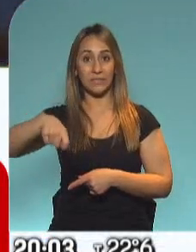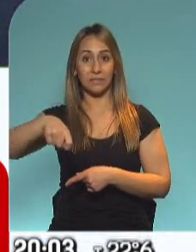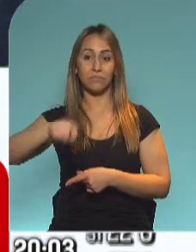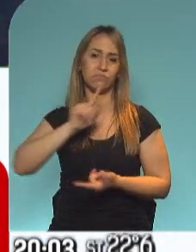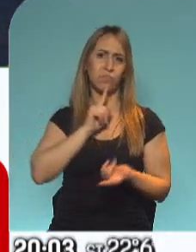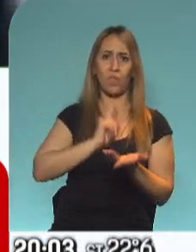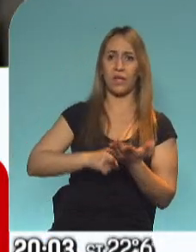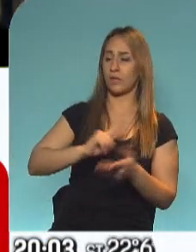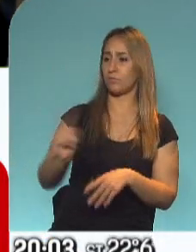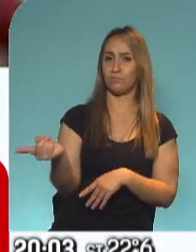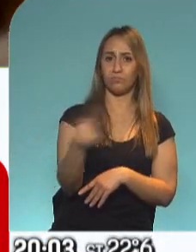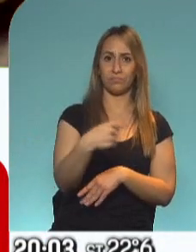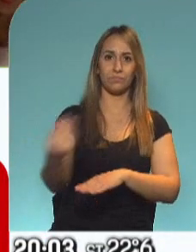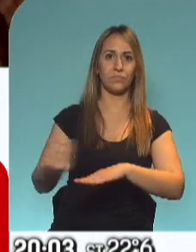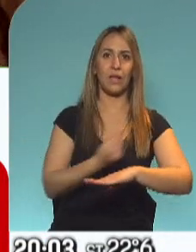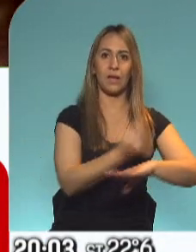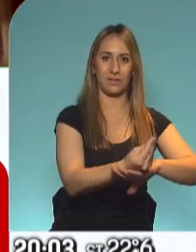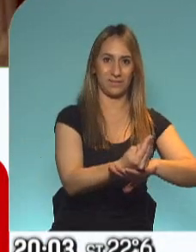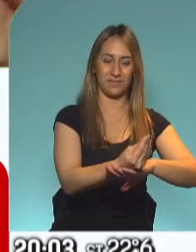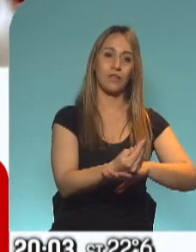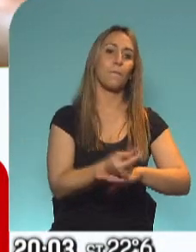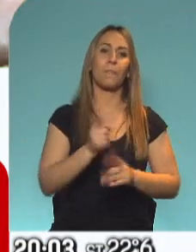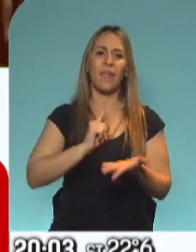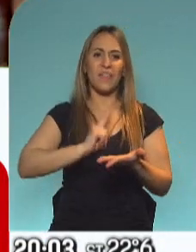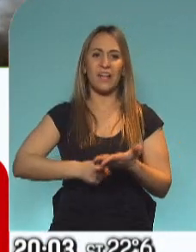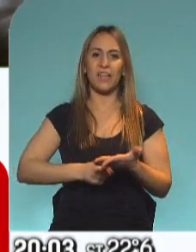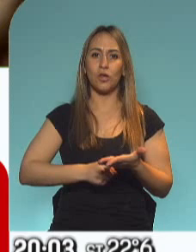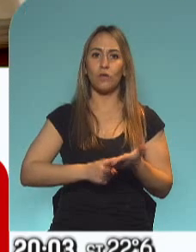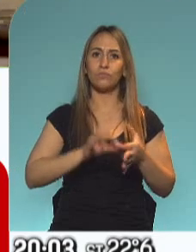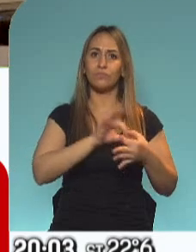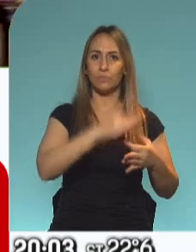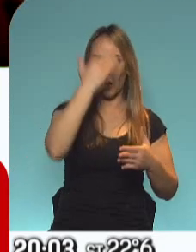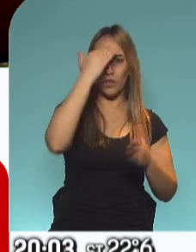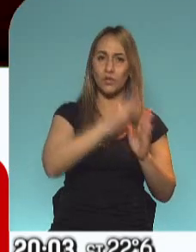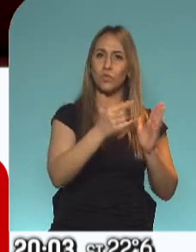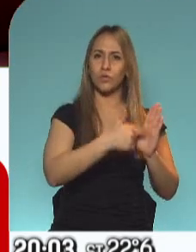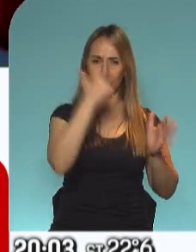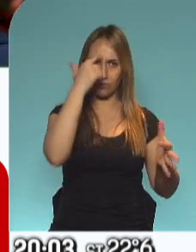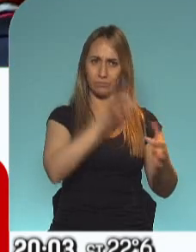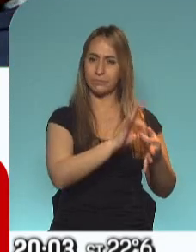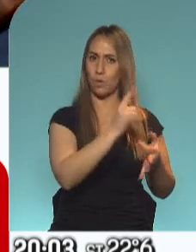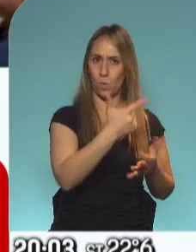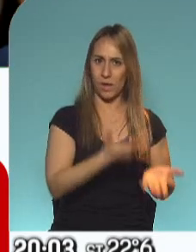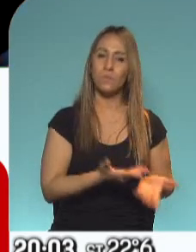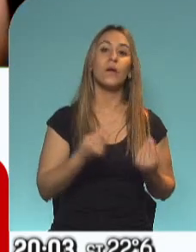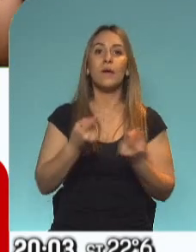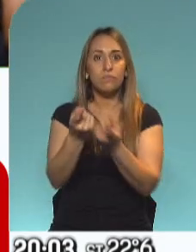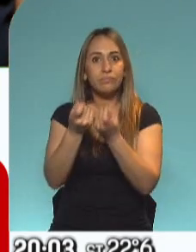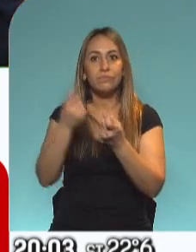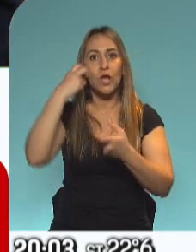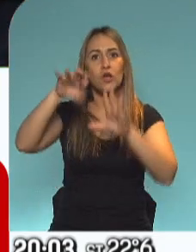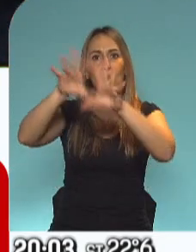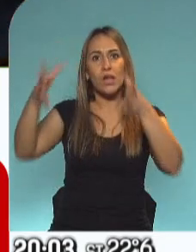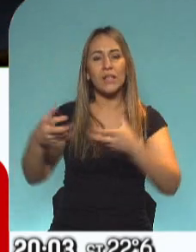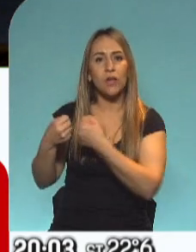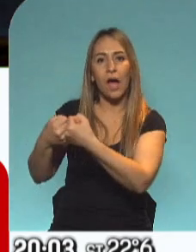decreto. Este es un procedimiento que no es constitucional porque necesitan, entre otras cosas, que haya acuerdo en el Senado para poder pasar de un juzgado a